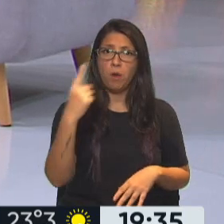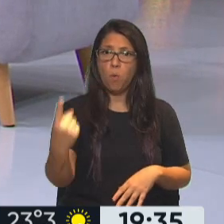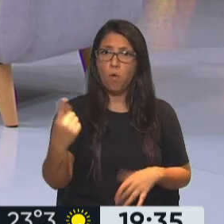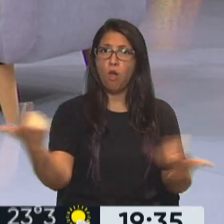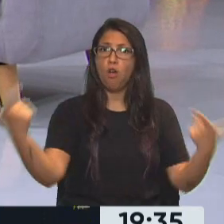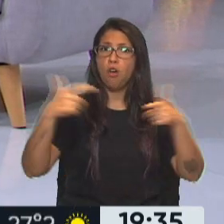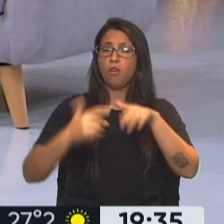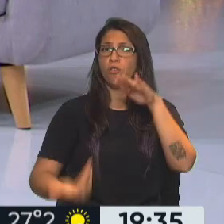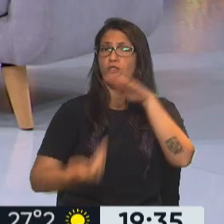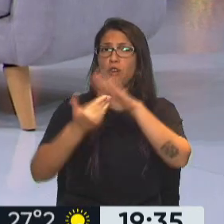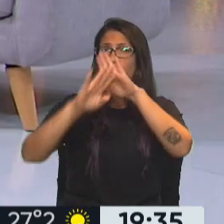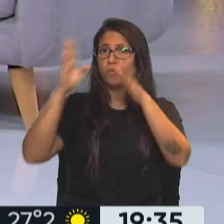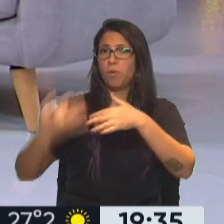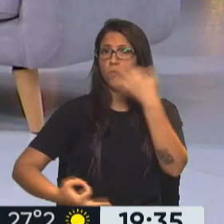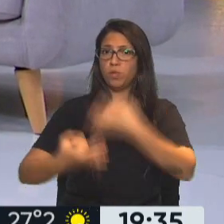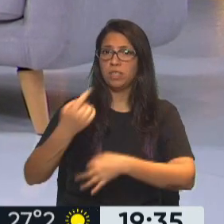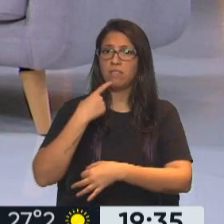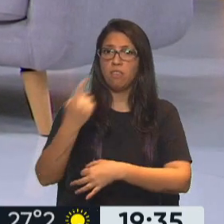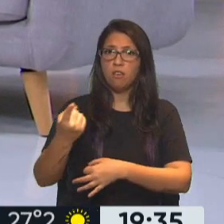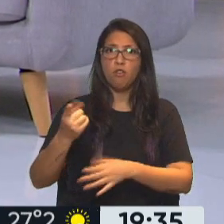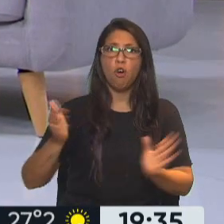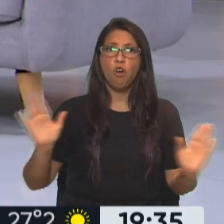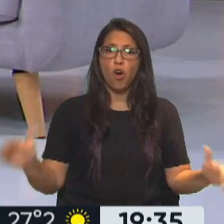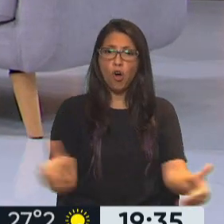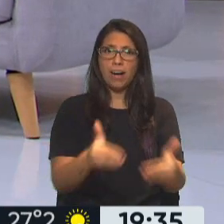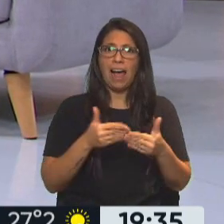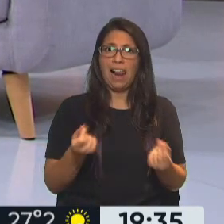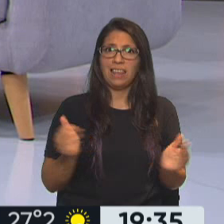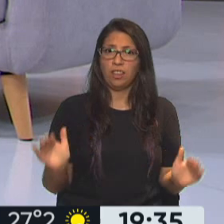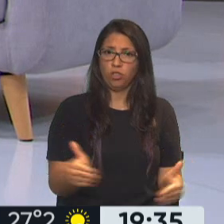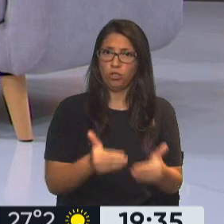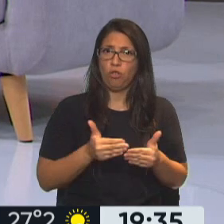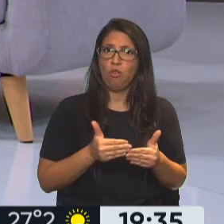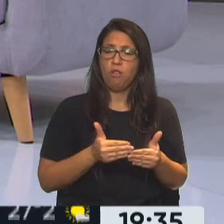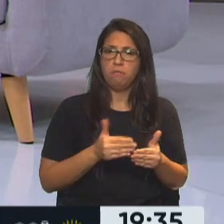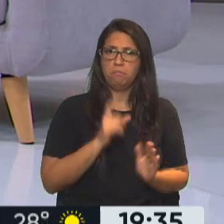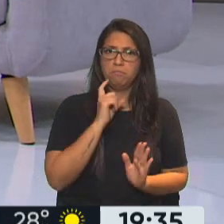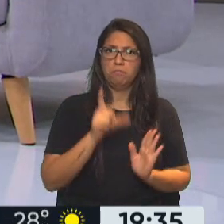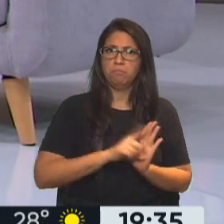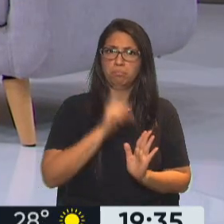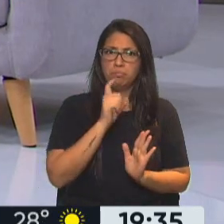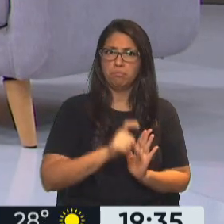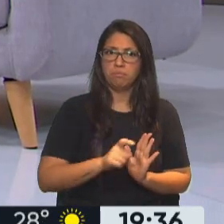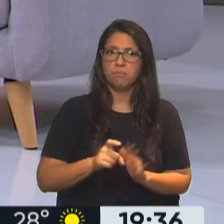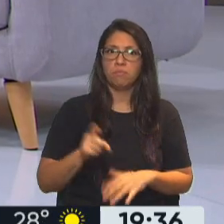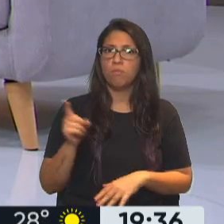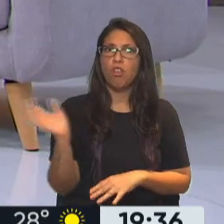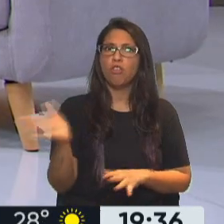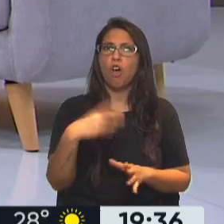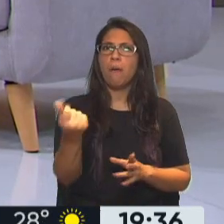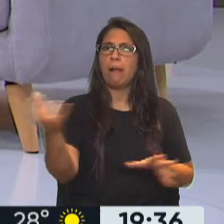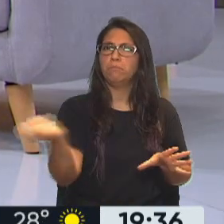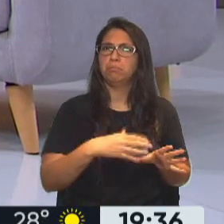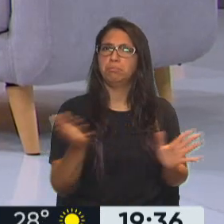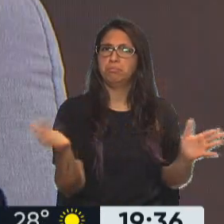Corte Suprema de Justicia que había declarado la constitucionalidad del corralito. Me refiero a medidas que afectaban a la totalidad de la ciudadanía. todos los depósitos adentro. Todos los